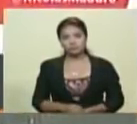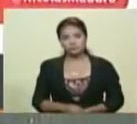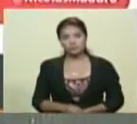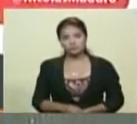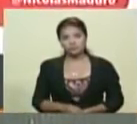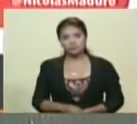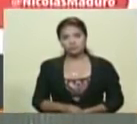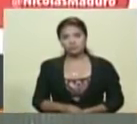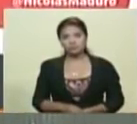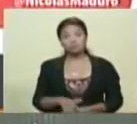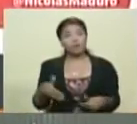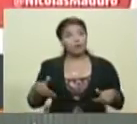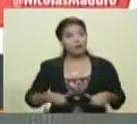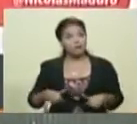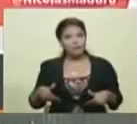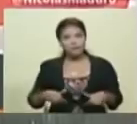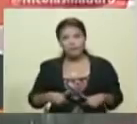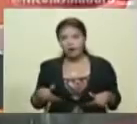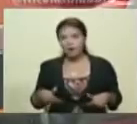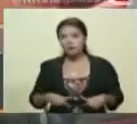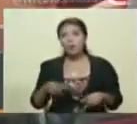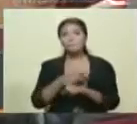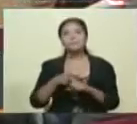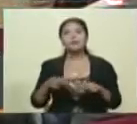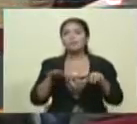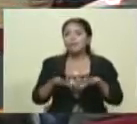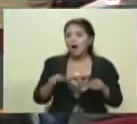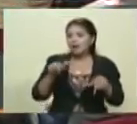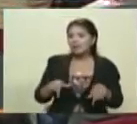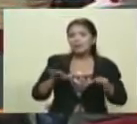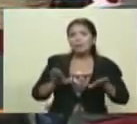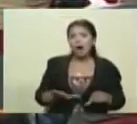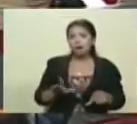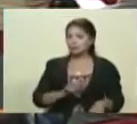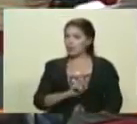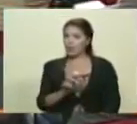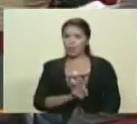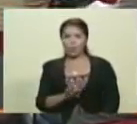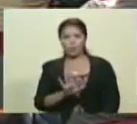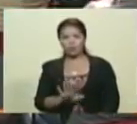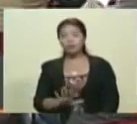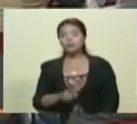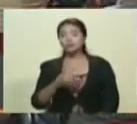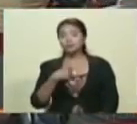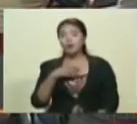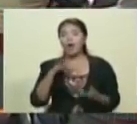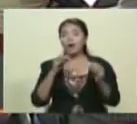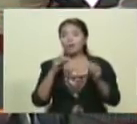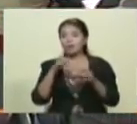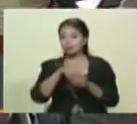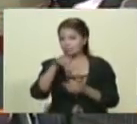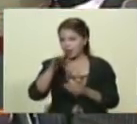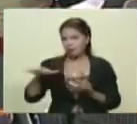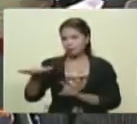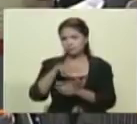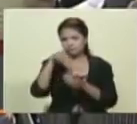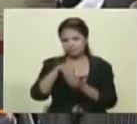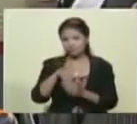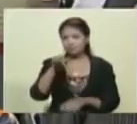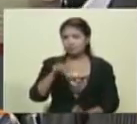Para este esfuerzo, pues. Pero esto no puede quedar aquí. Yo he hablado internamente, Santiago, de